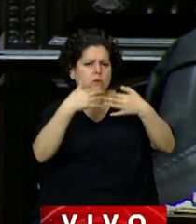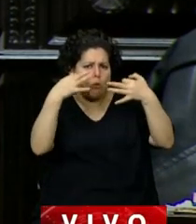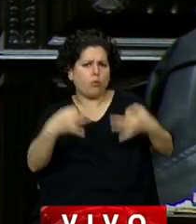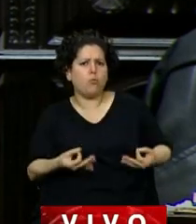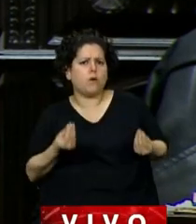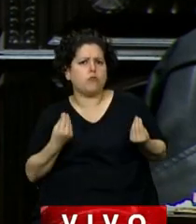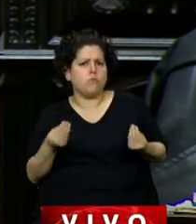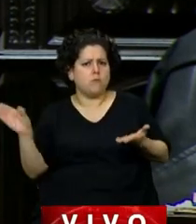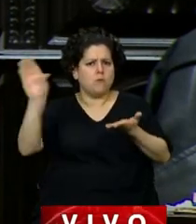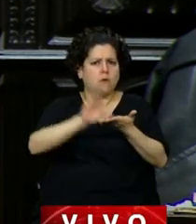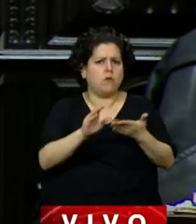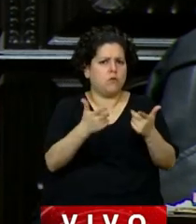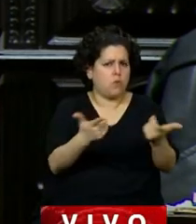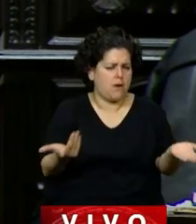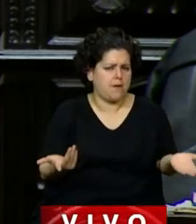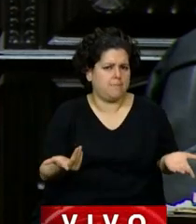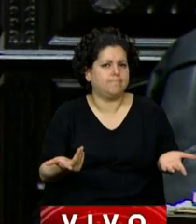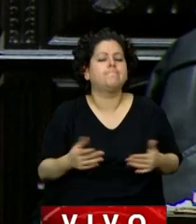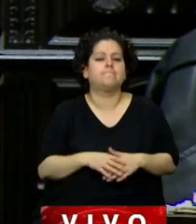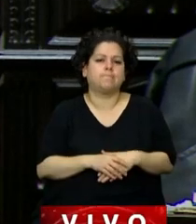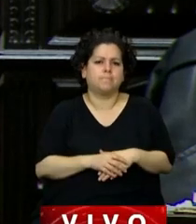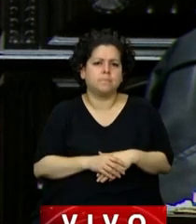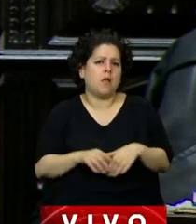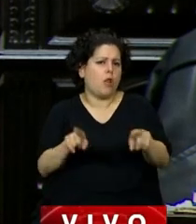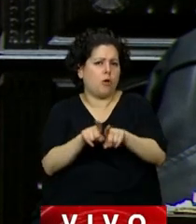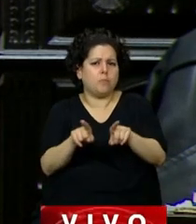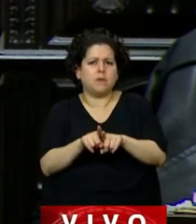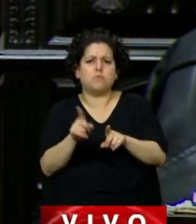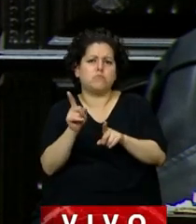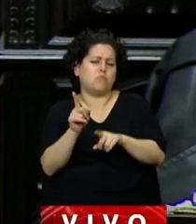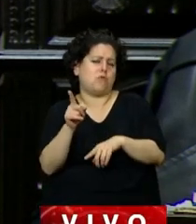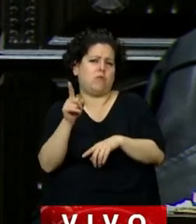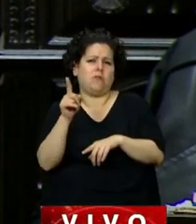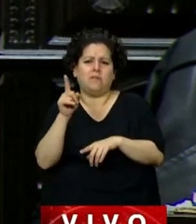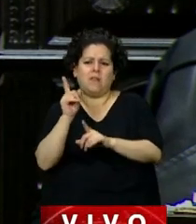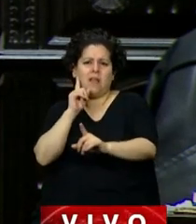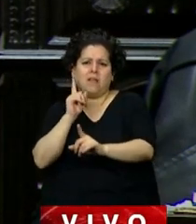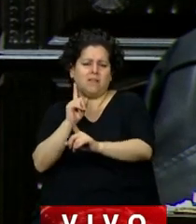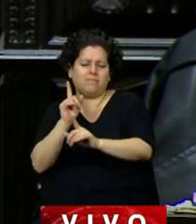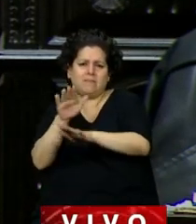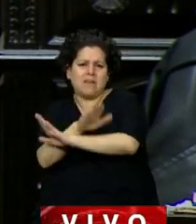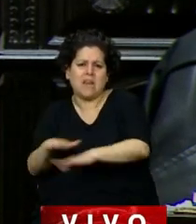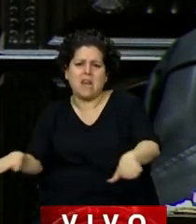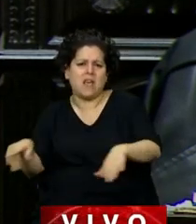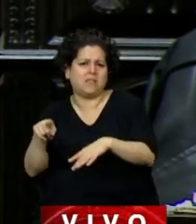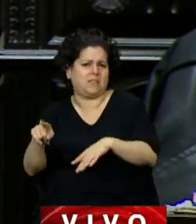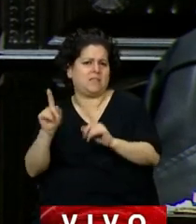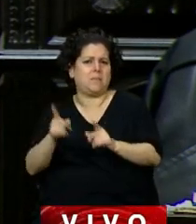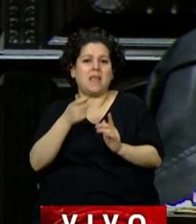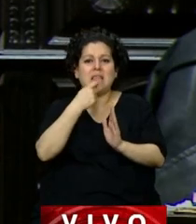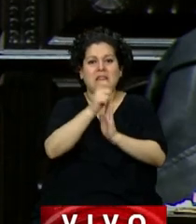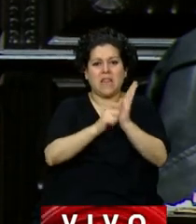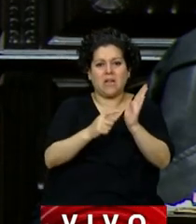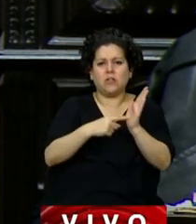objetivos. Asimismo, es el destrato a la niñez, que es mayúsculo. Hoy, según los datos del INDEC,